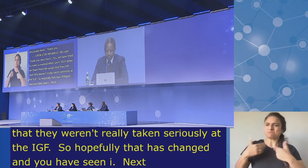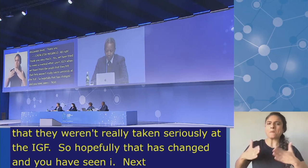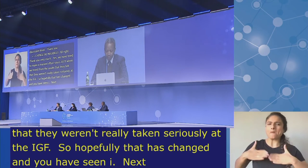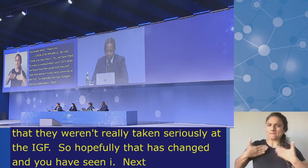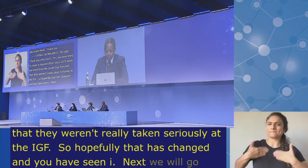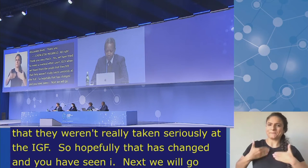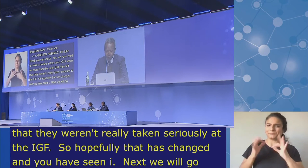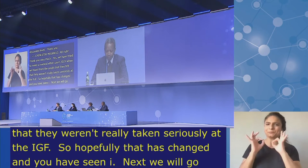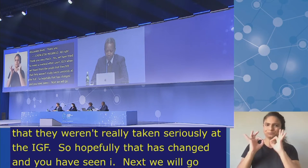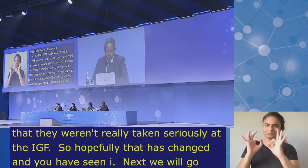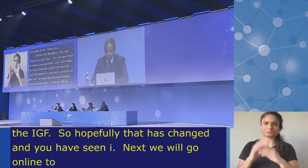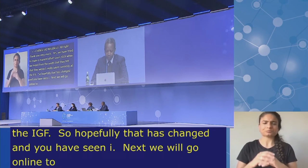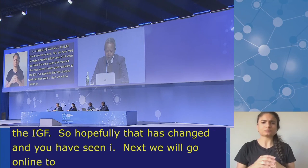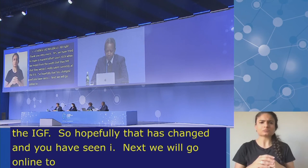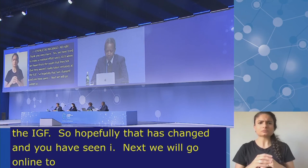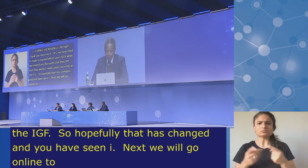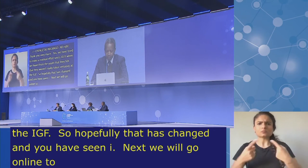Jenna.